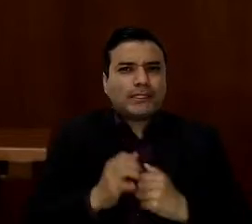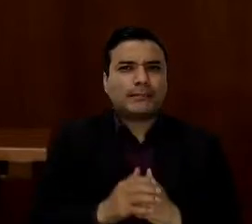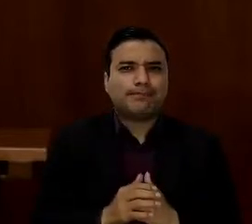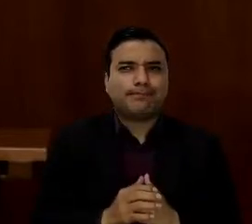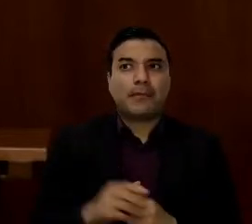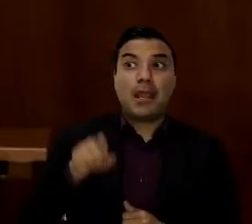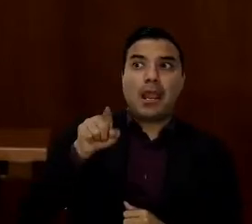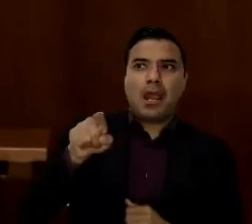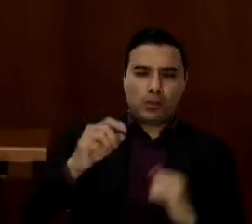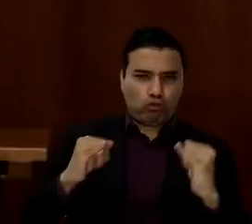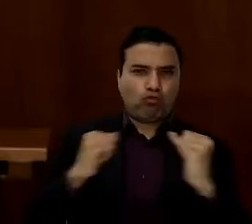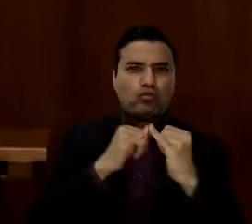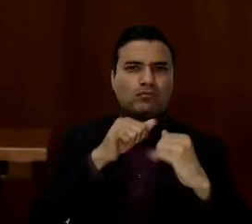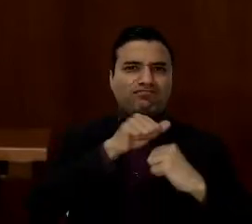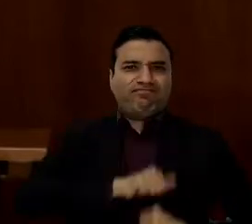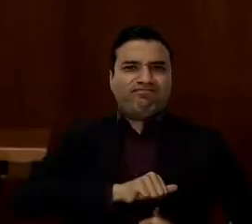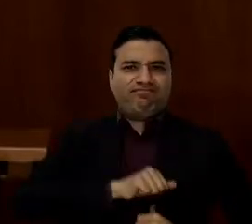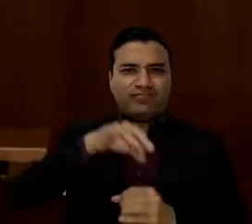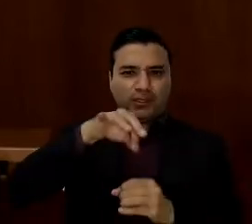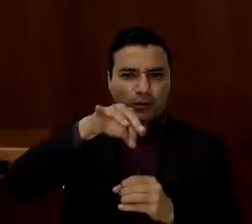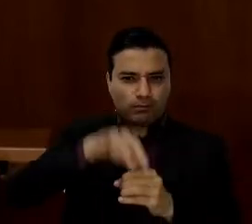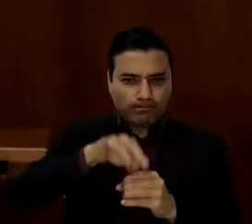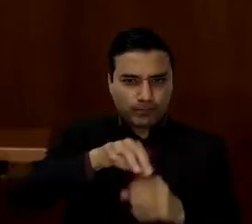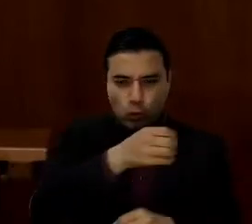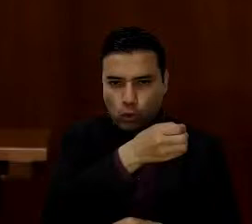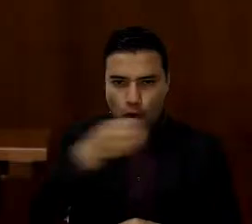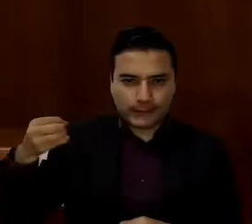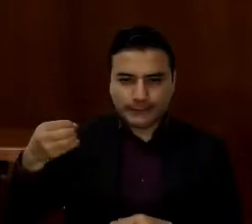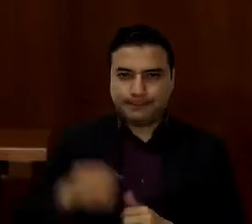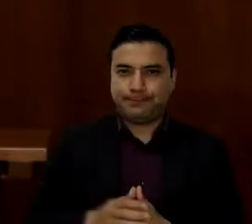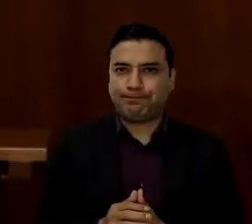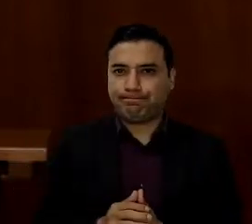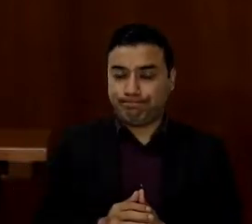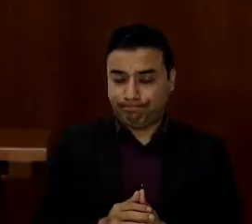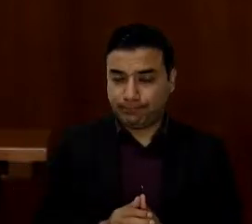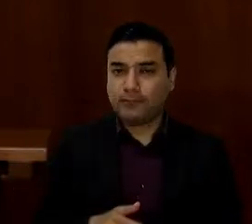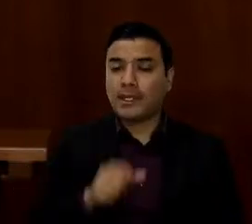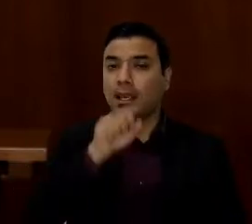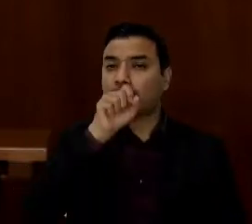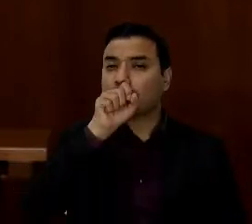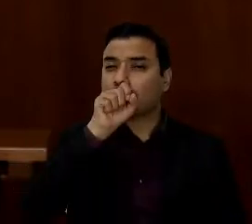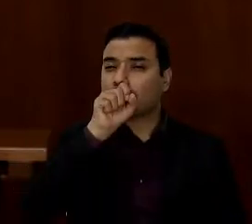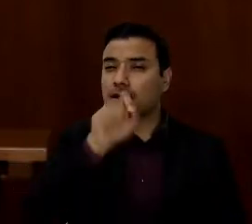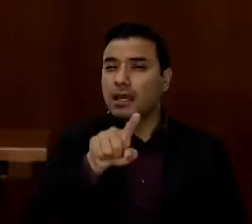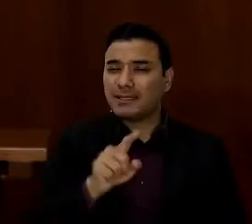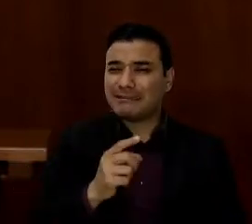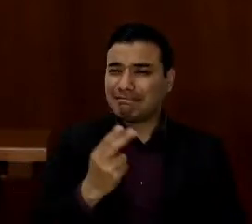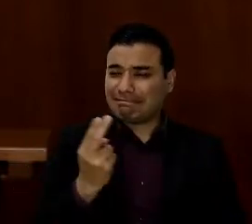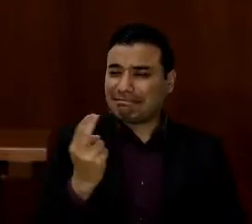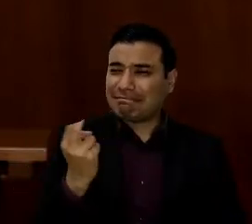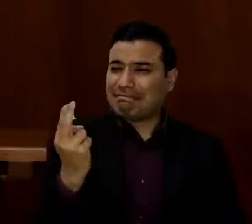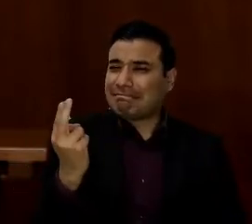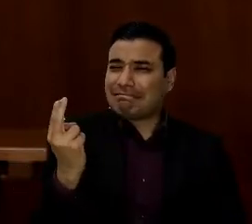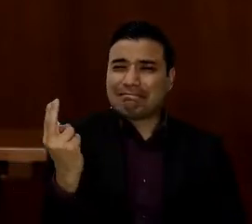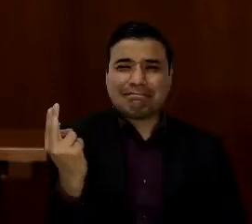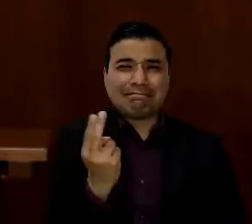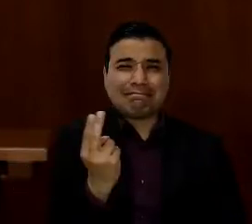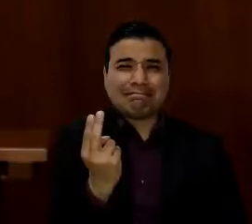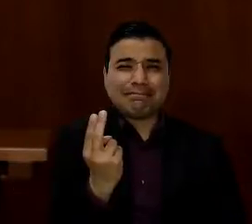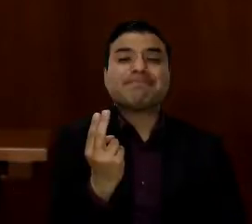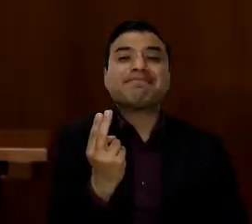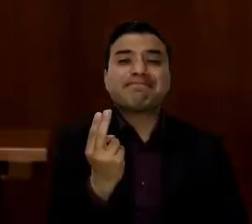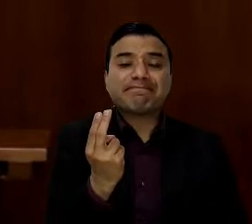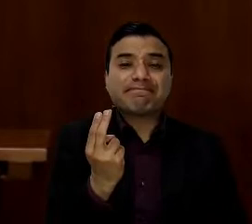los próximos procesos electorales Pero también es urgente y necesario